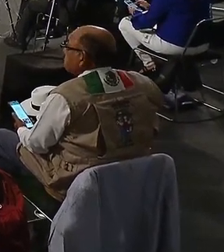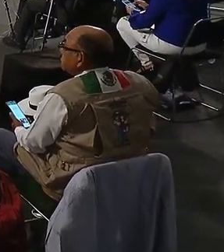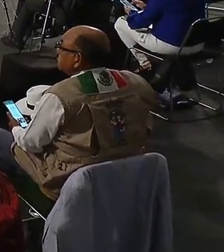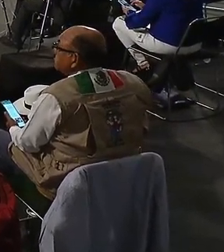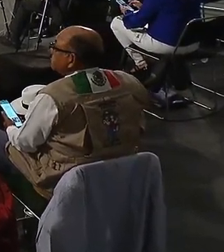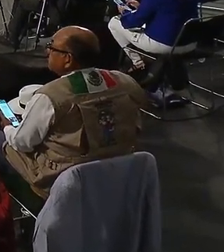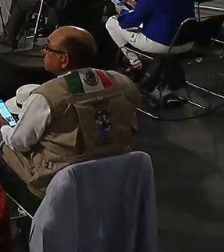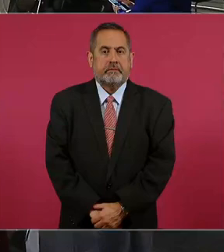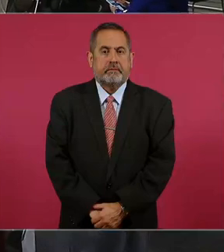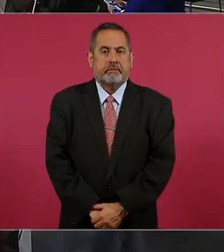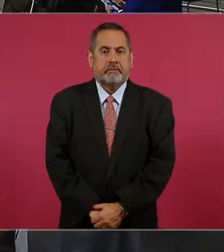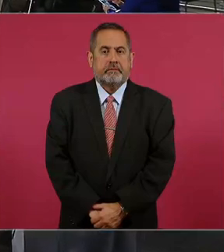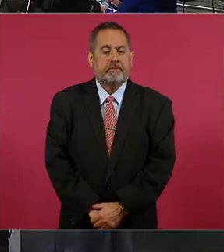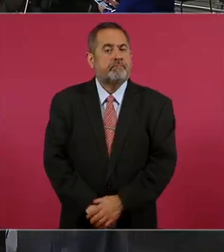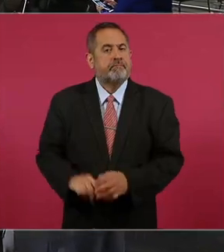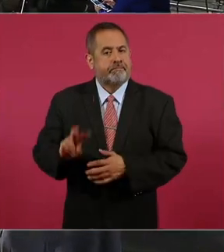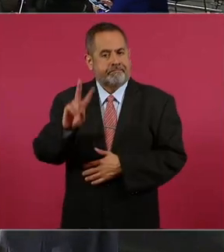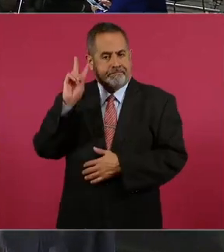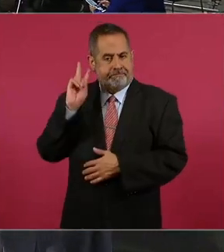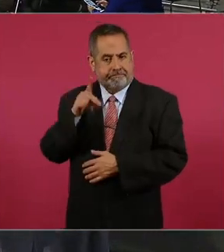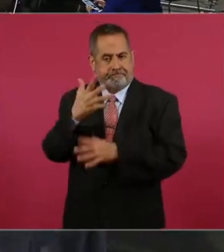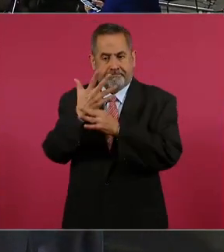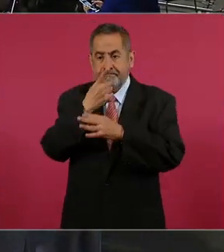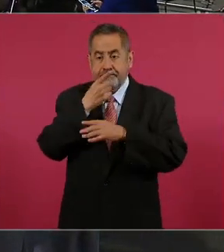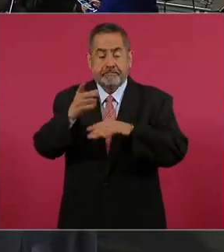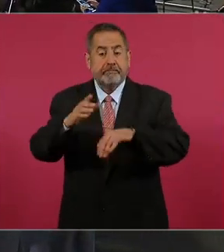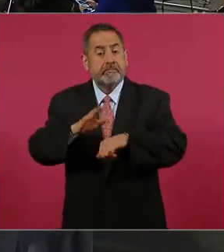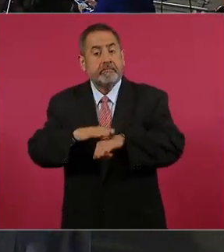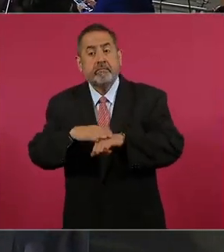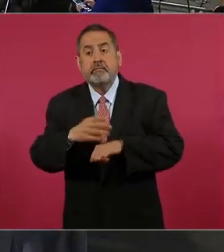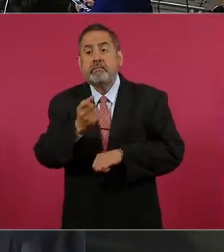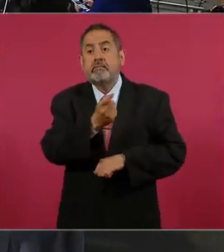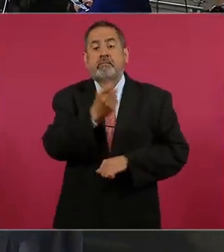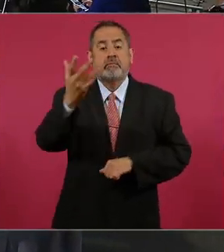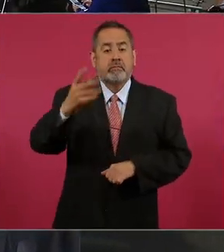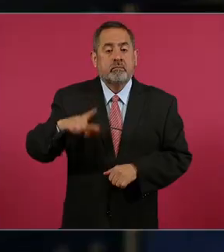pruebas de que hay gobiernos estatales, sobre todo